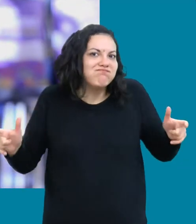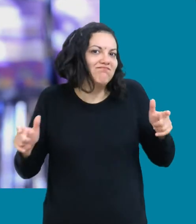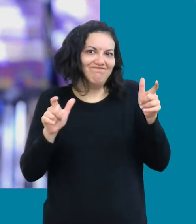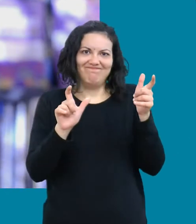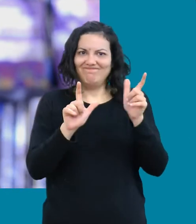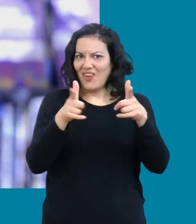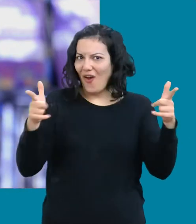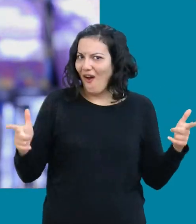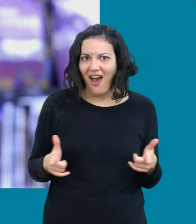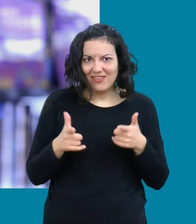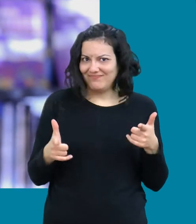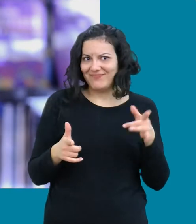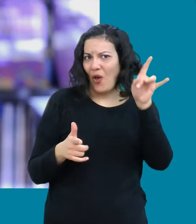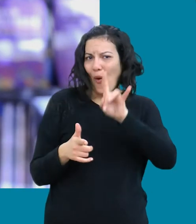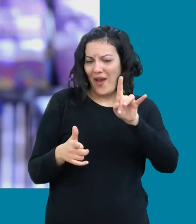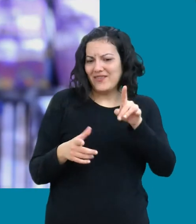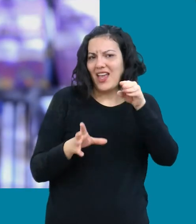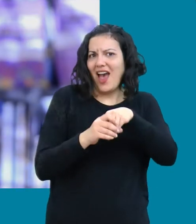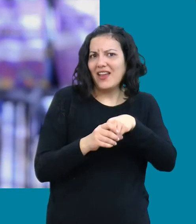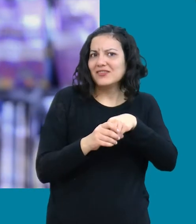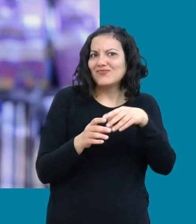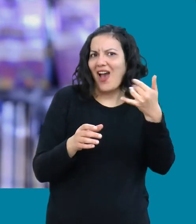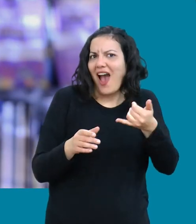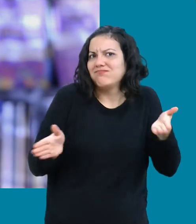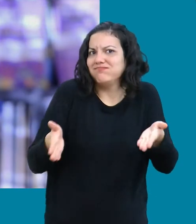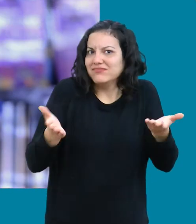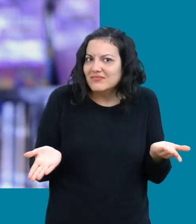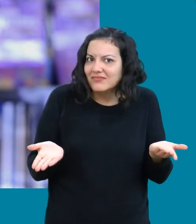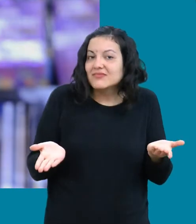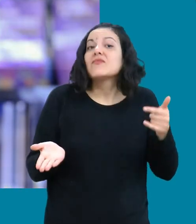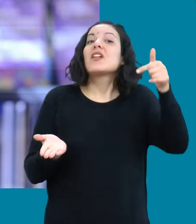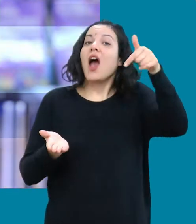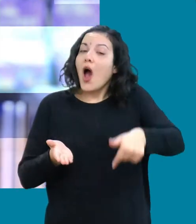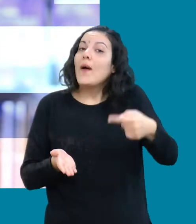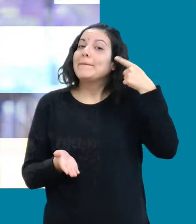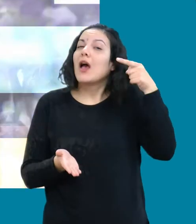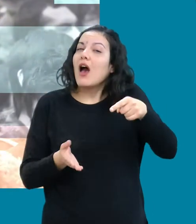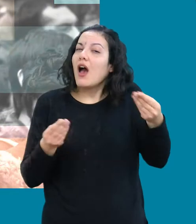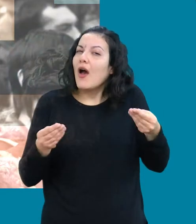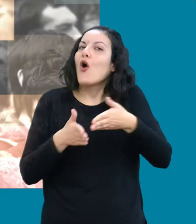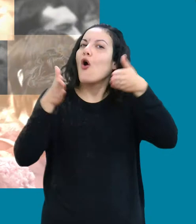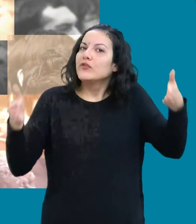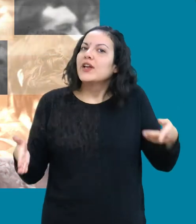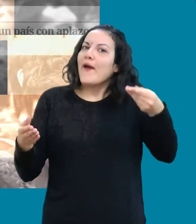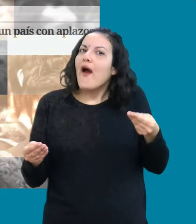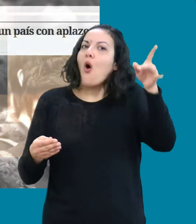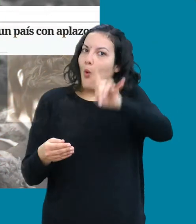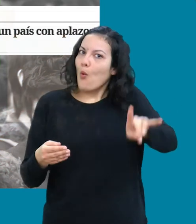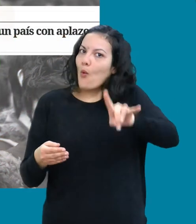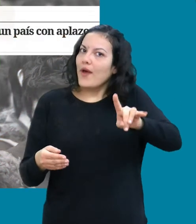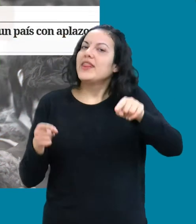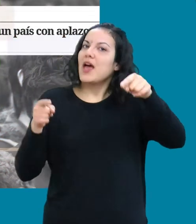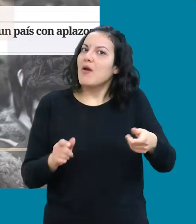actividades de ningún tipo que llevamos adelante las universidades. Ahora, creo que esto es posible en un contexto en el que las universidades también